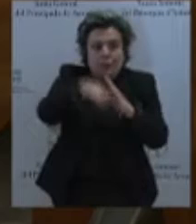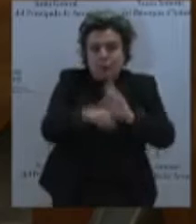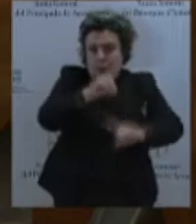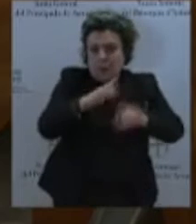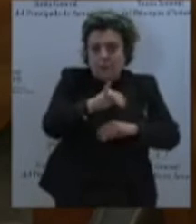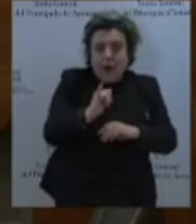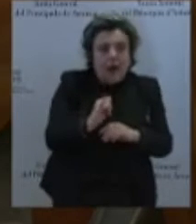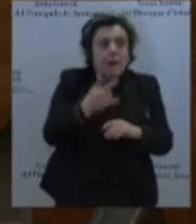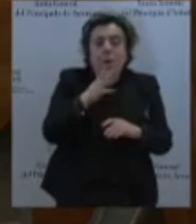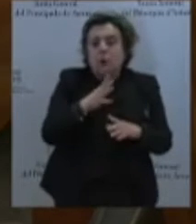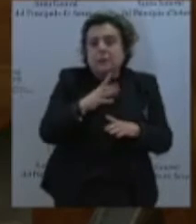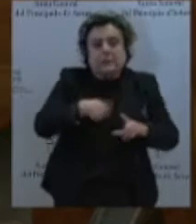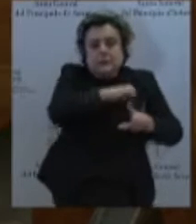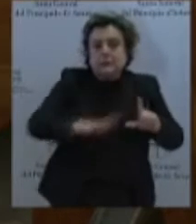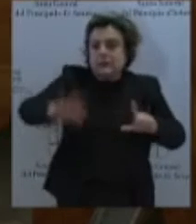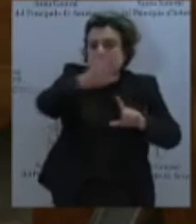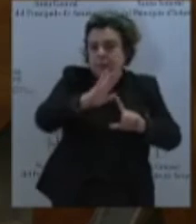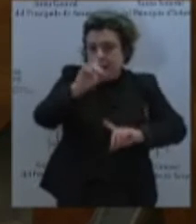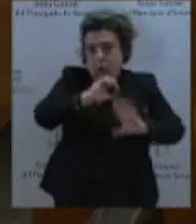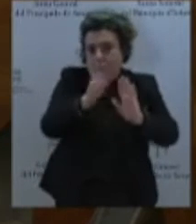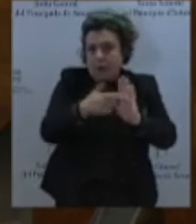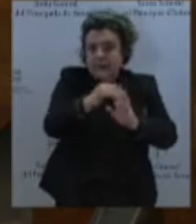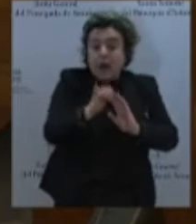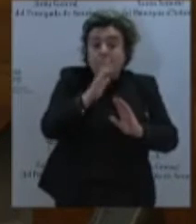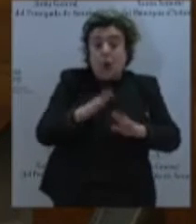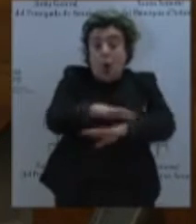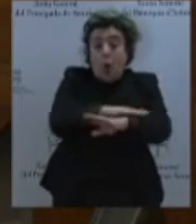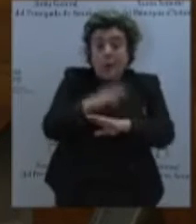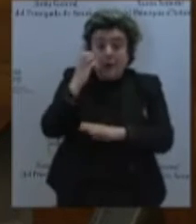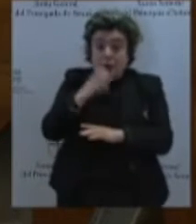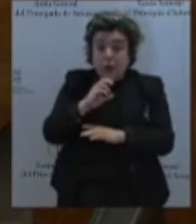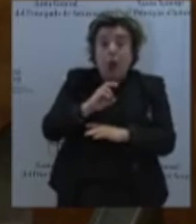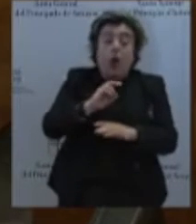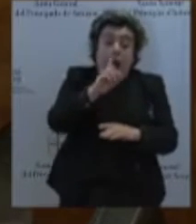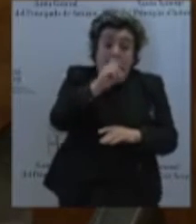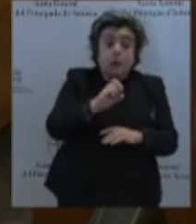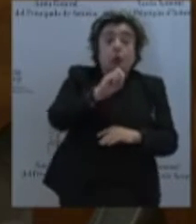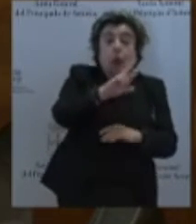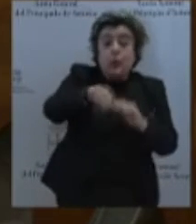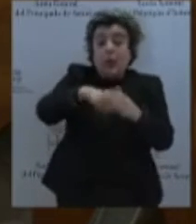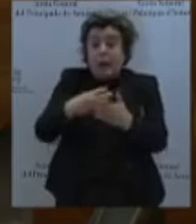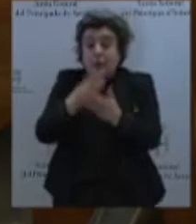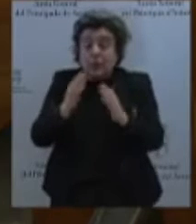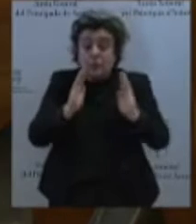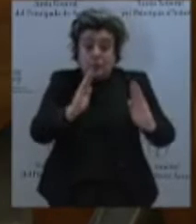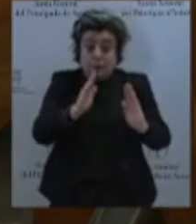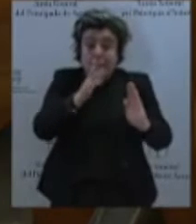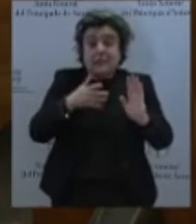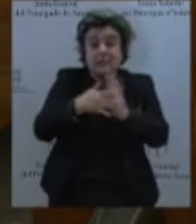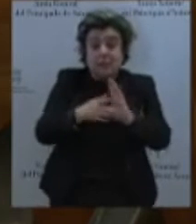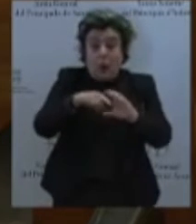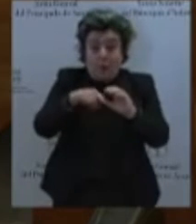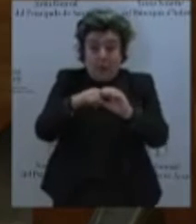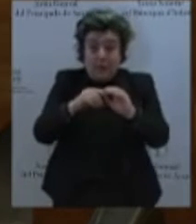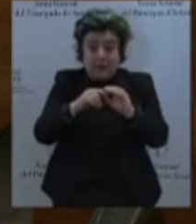del Gobierno de Mariano Rajoy entre el 2012 y 2018, como sabe, cuando se redujeron el número de plazas en formación y, por tanto,